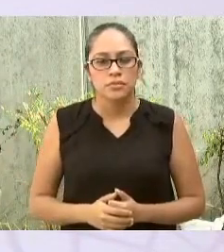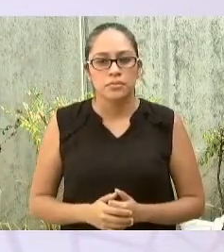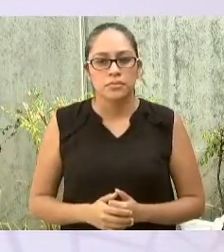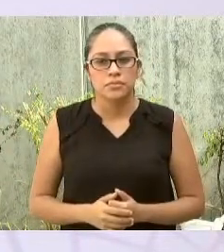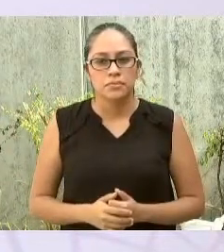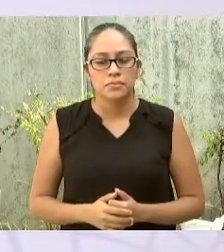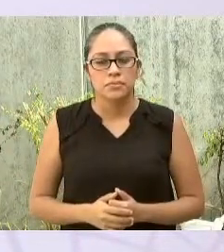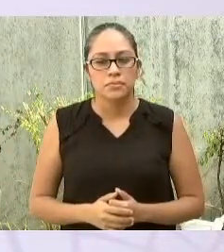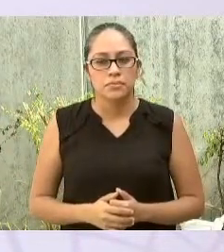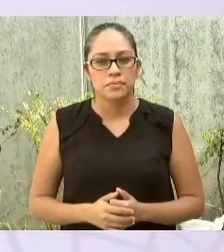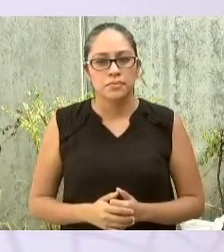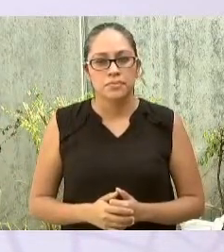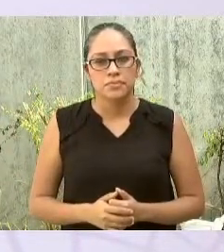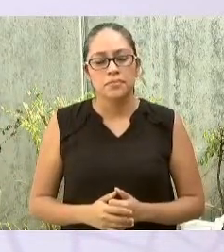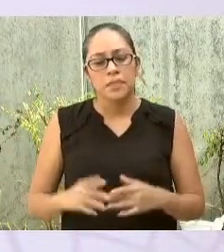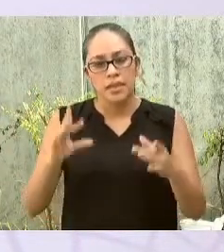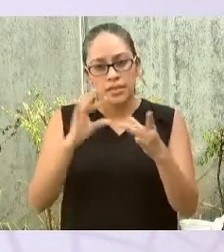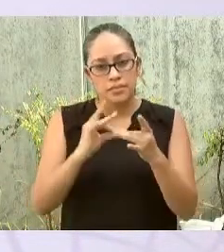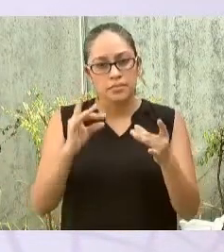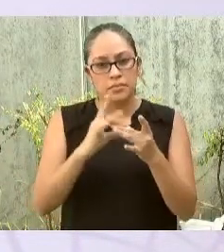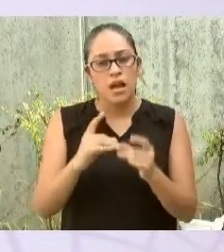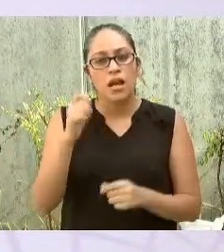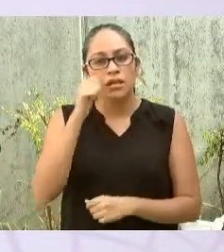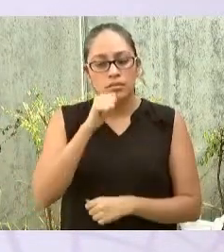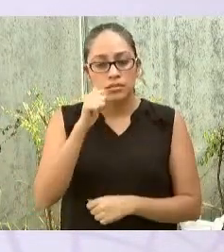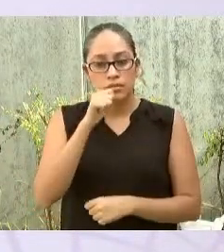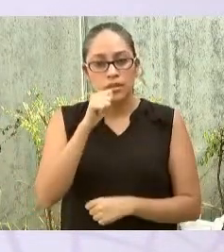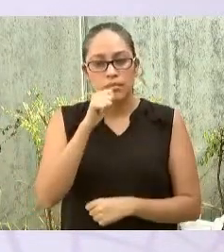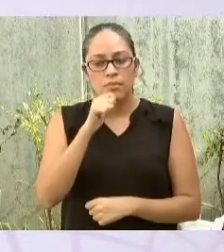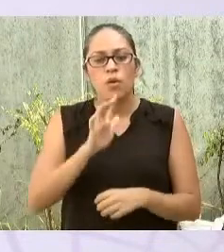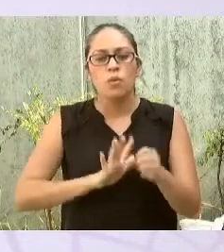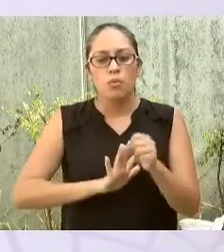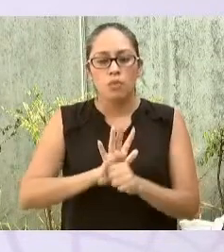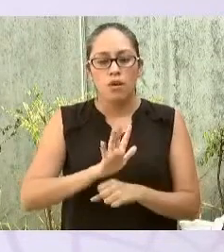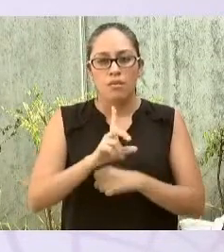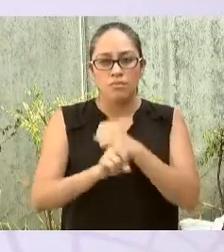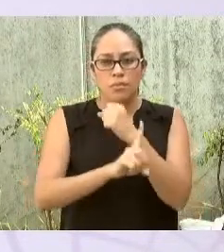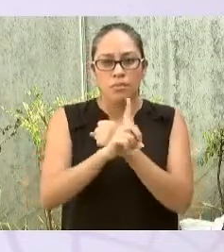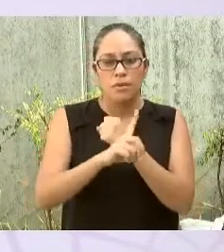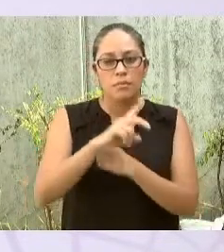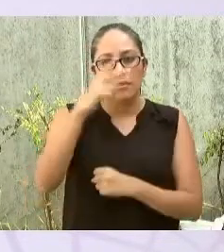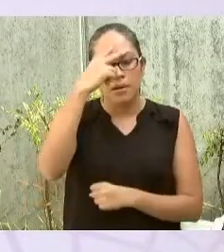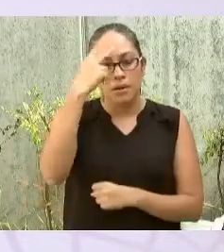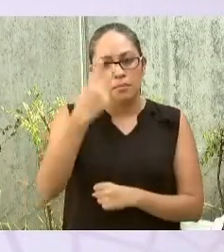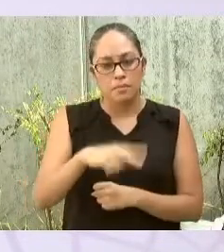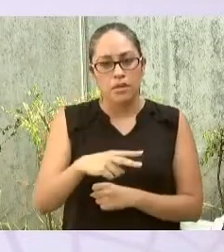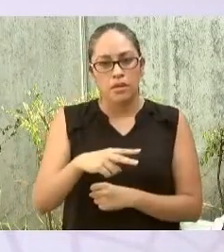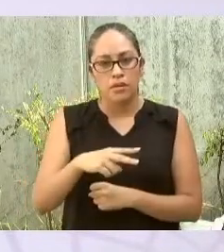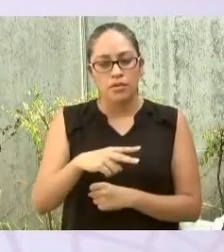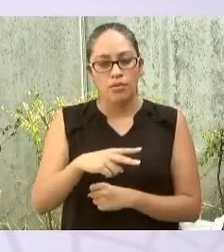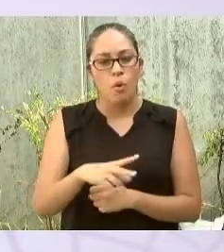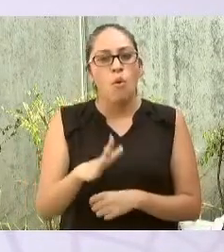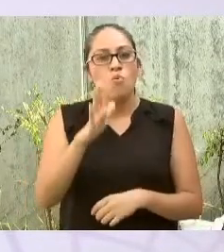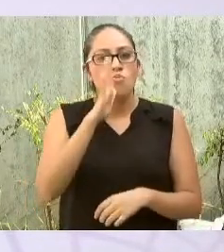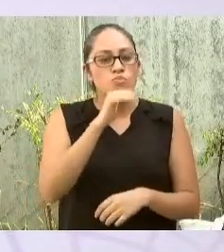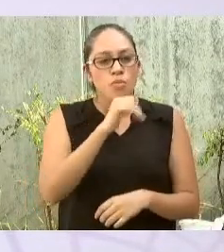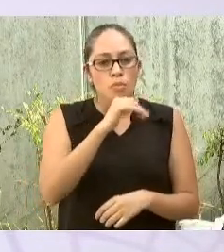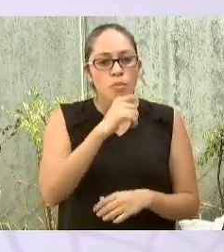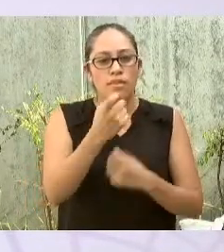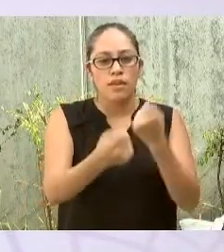hablaba y argumentaba de que el problema de México era la impunidad.